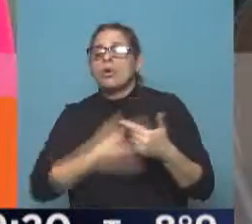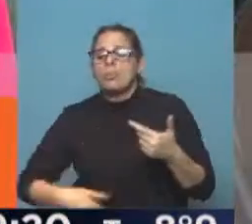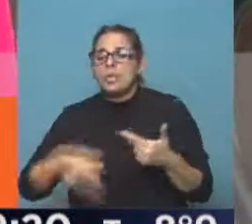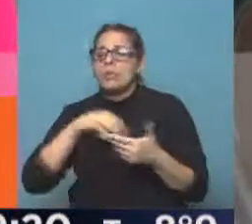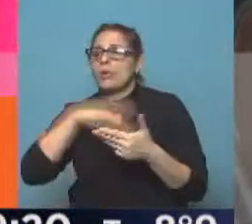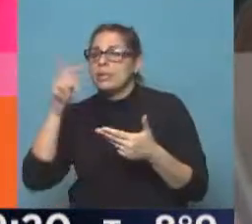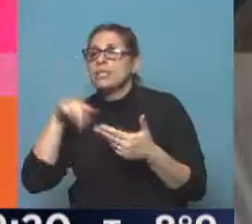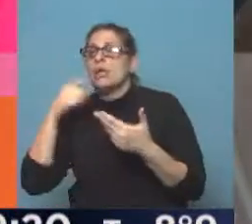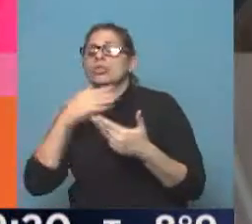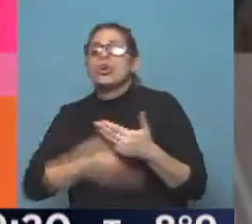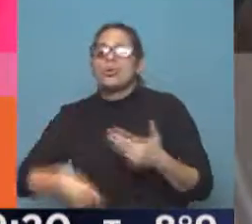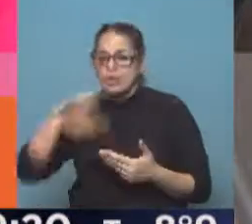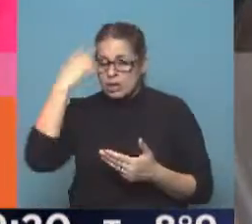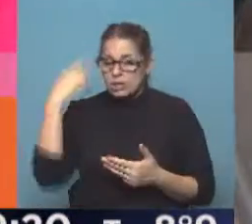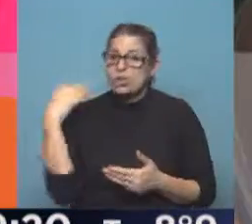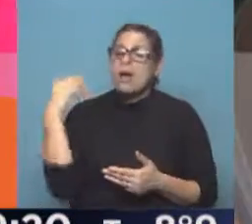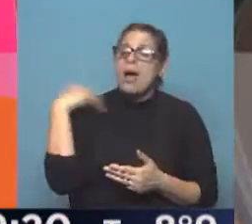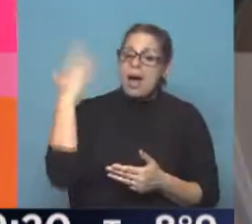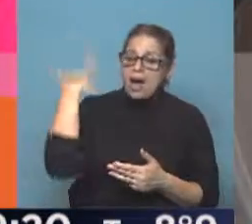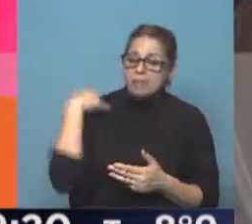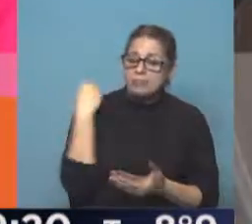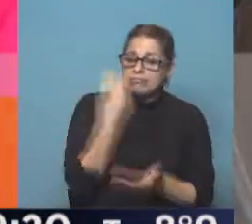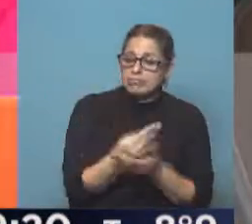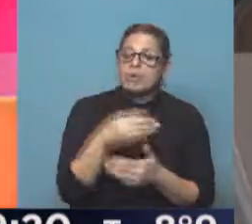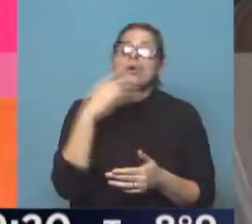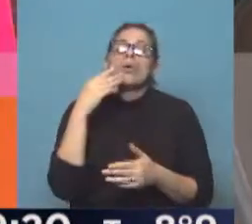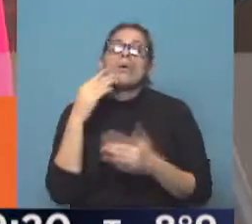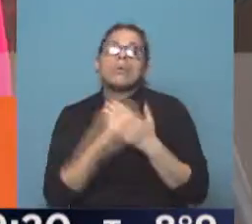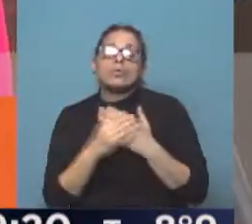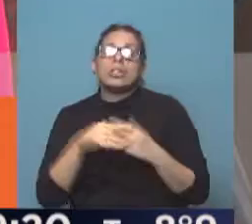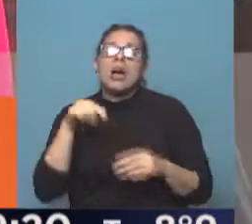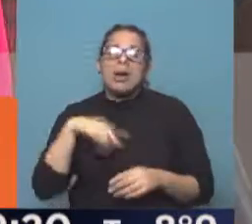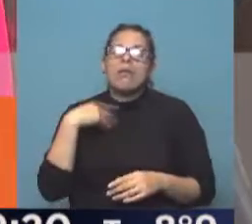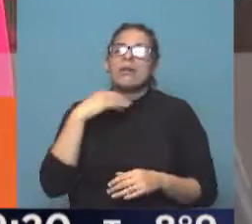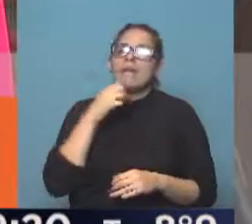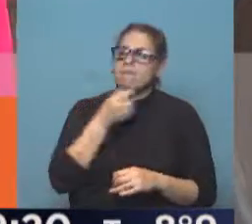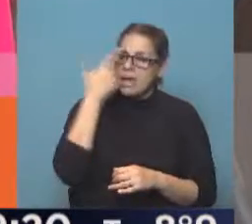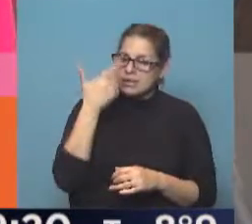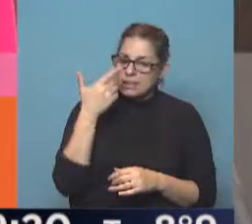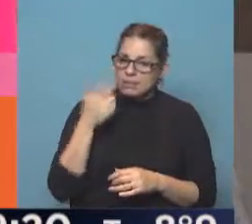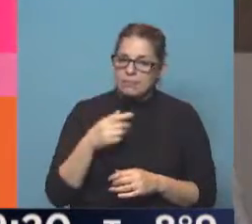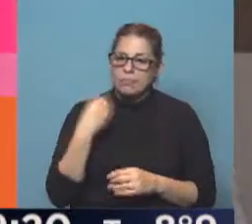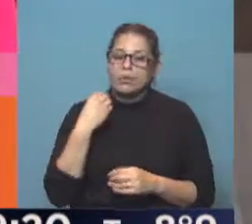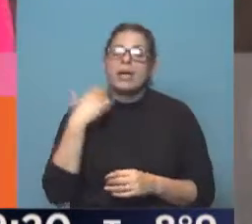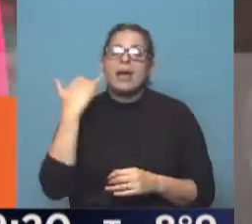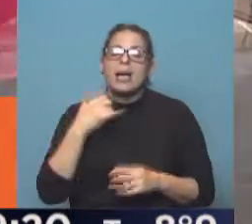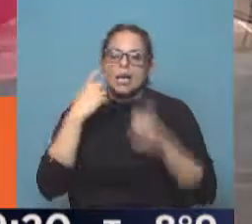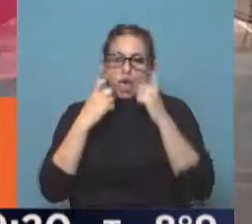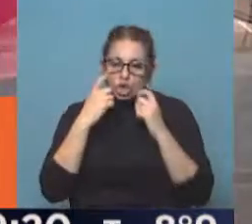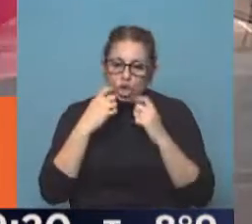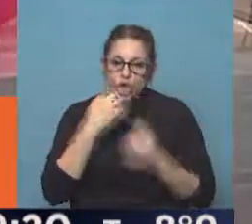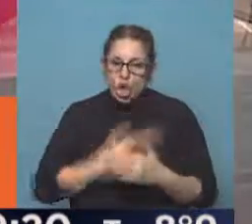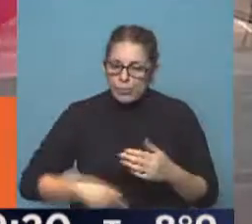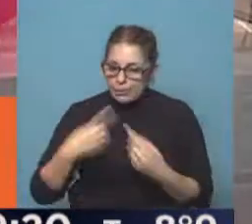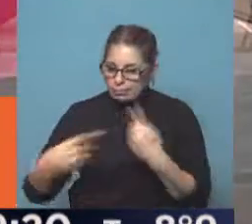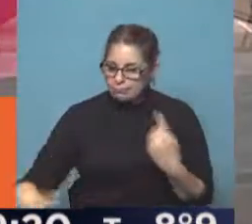aquí representantes, funcionarios que nos han comentado acerca de este tema, que es ahora un poco más fácil, ya contando lógicamente con el control de los estados. Bueno, a